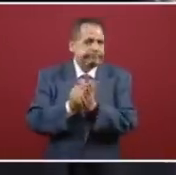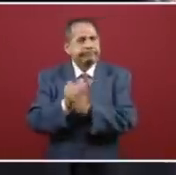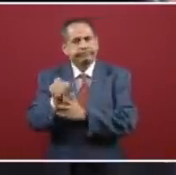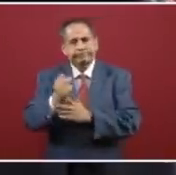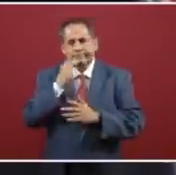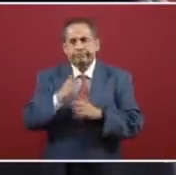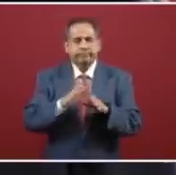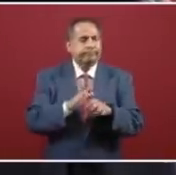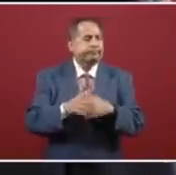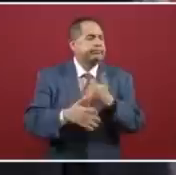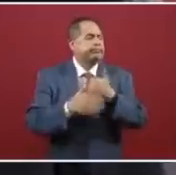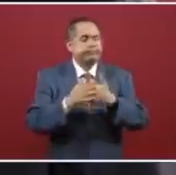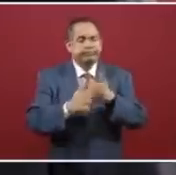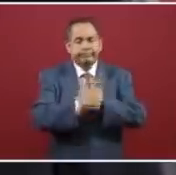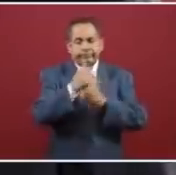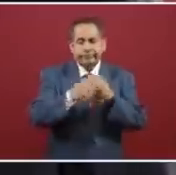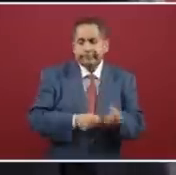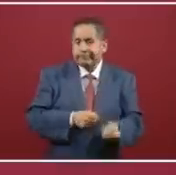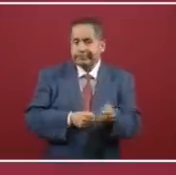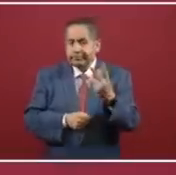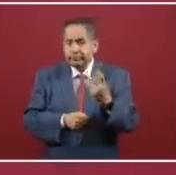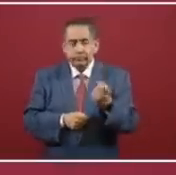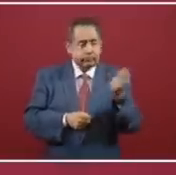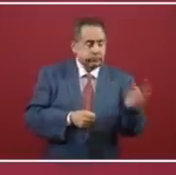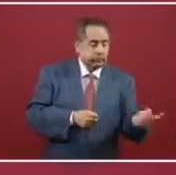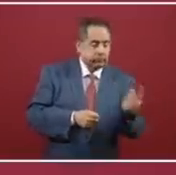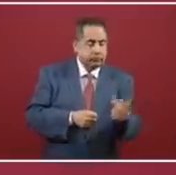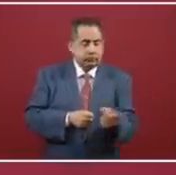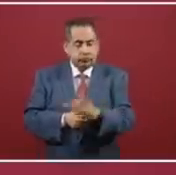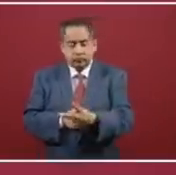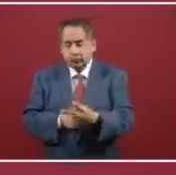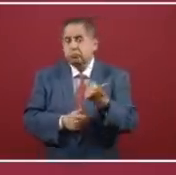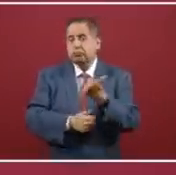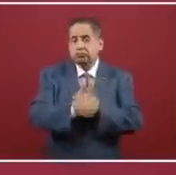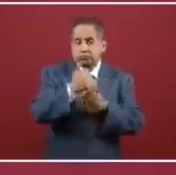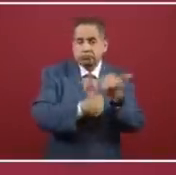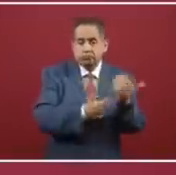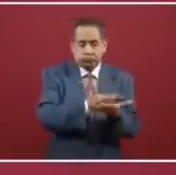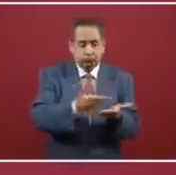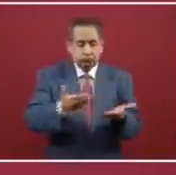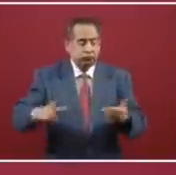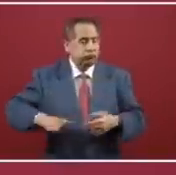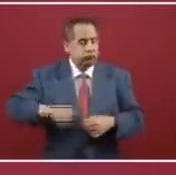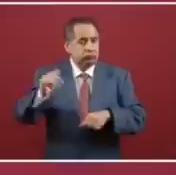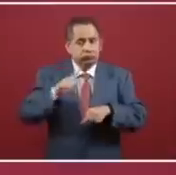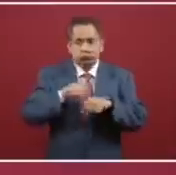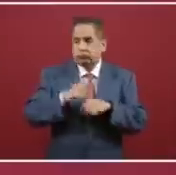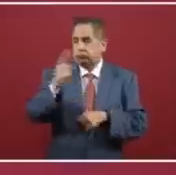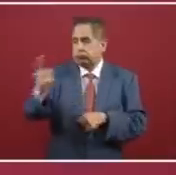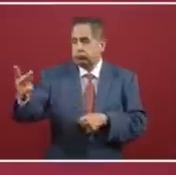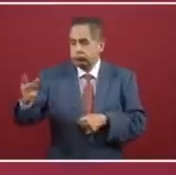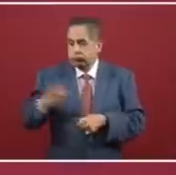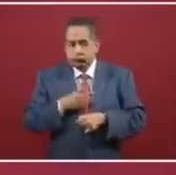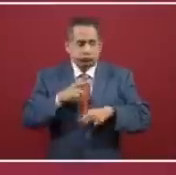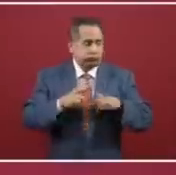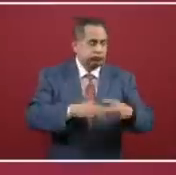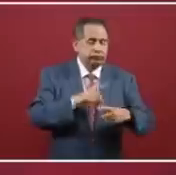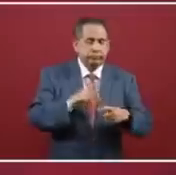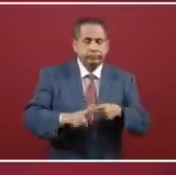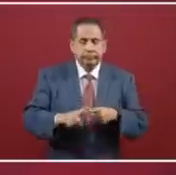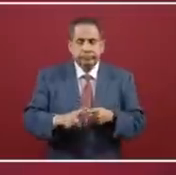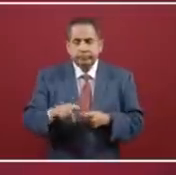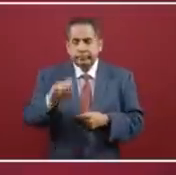que participarán tres dependencias del nuevo en federal la